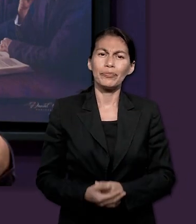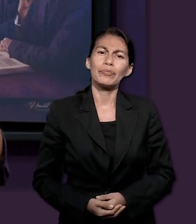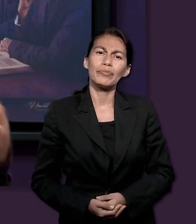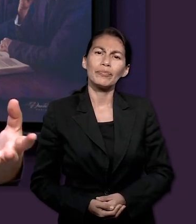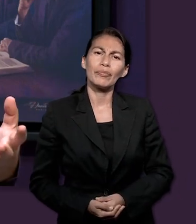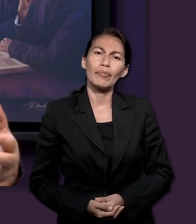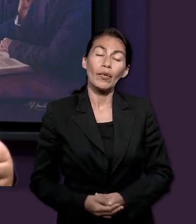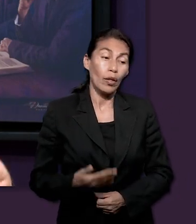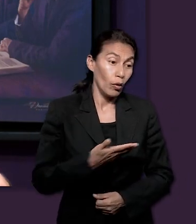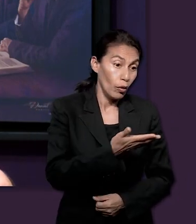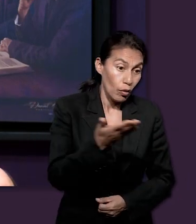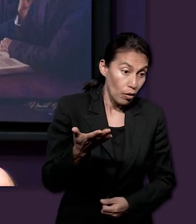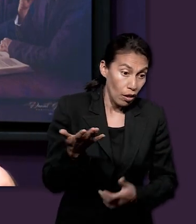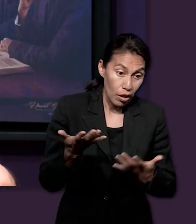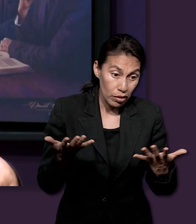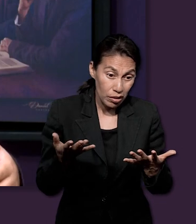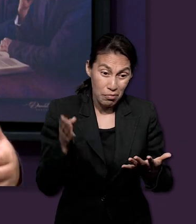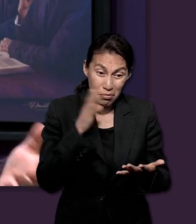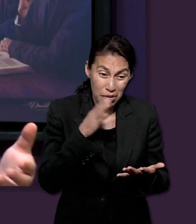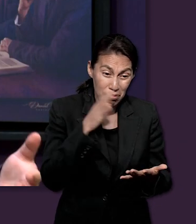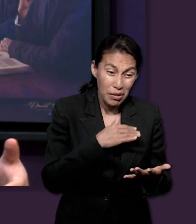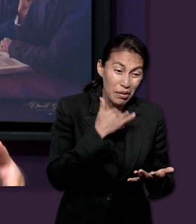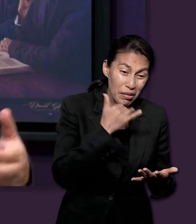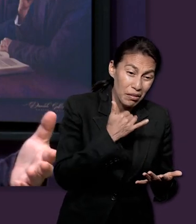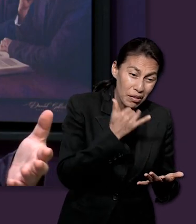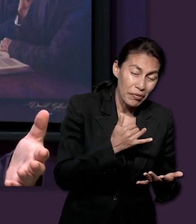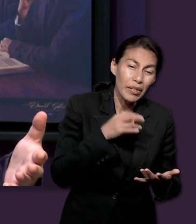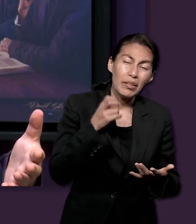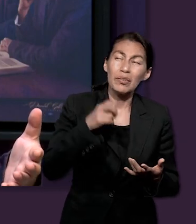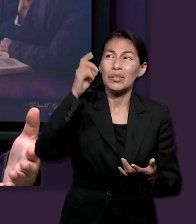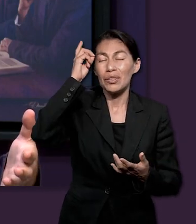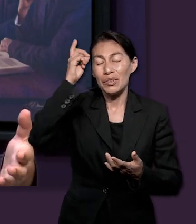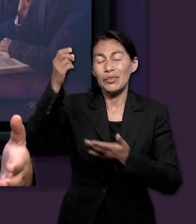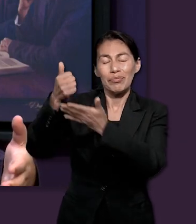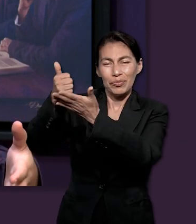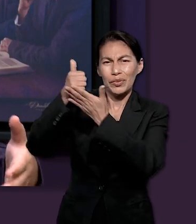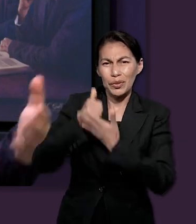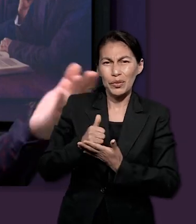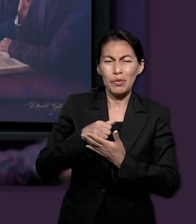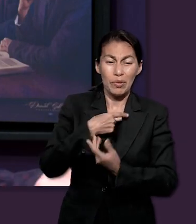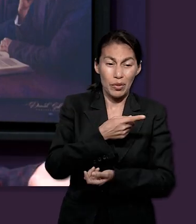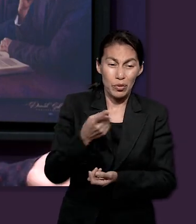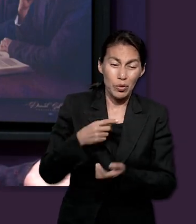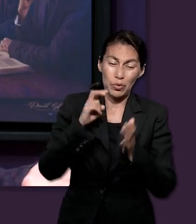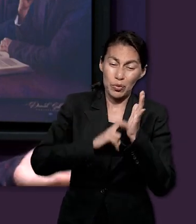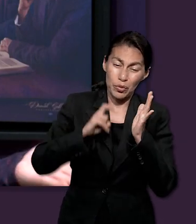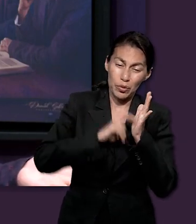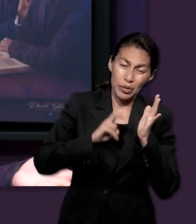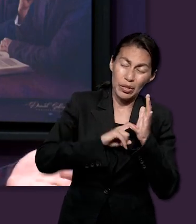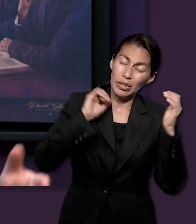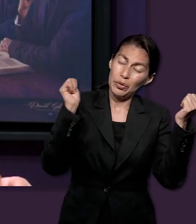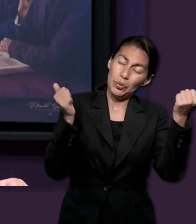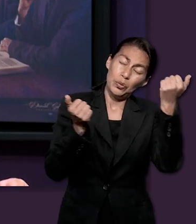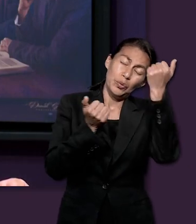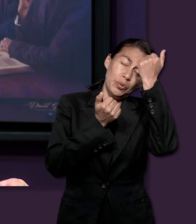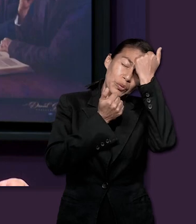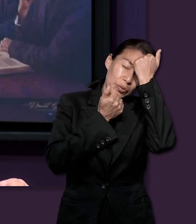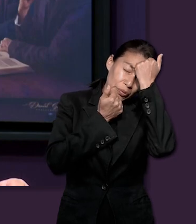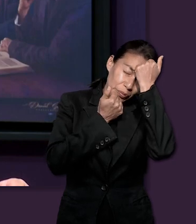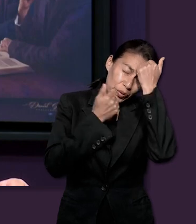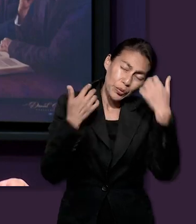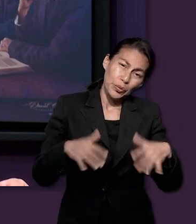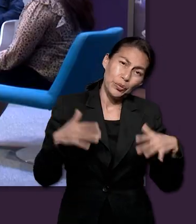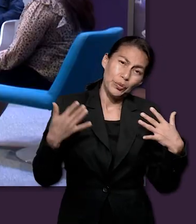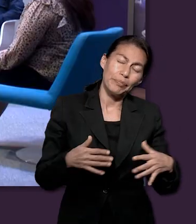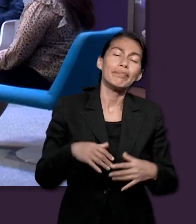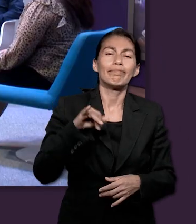con verdad, de que lo que estamos haciendo está mal, ¿no? Y esa es la primera puerta para proceder al arrepentimiento. Así es, creo